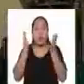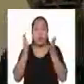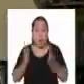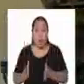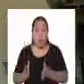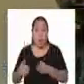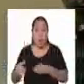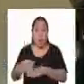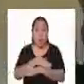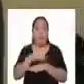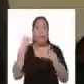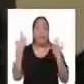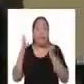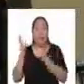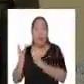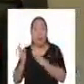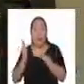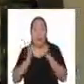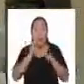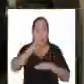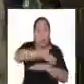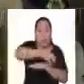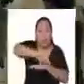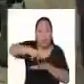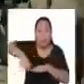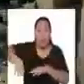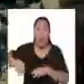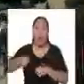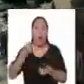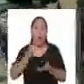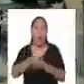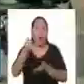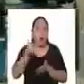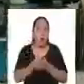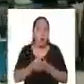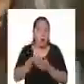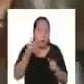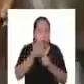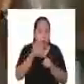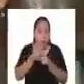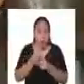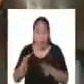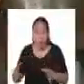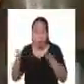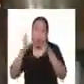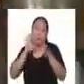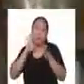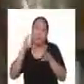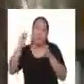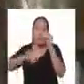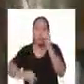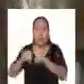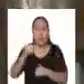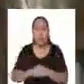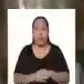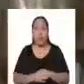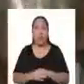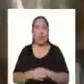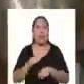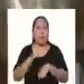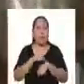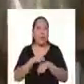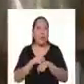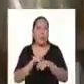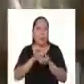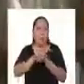por zona, y compran sus propias bolsas de basura, los propios tachos, tienen jornadas de limpieza, por ejemplo, ¿no?